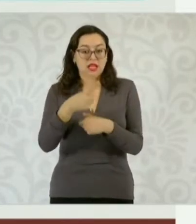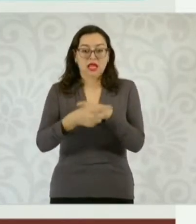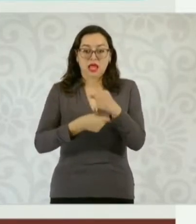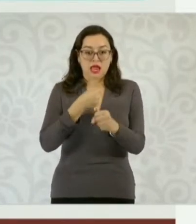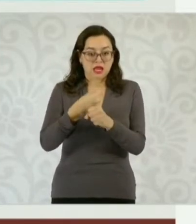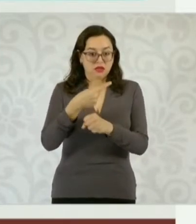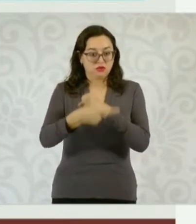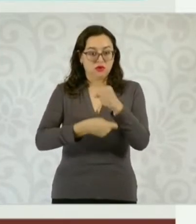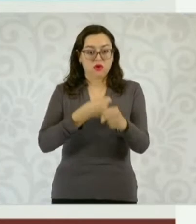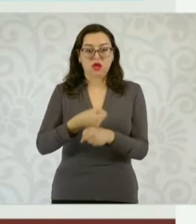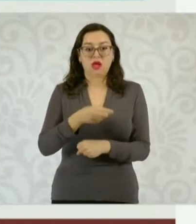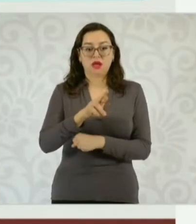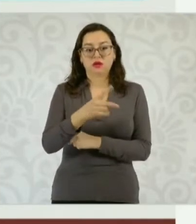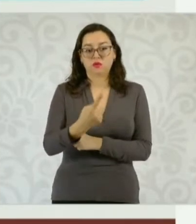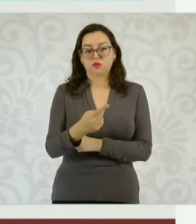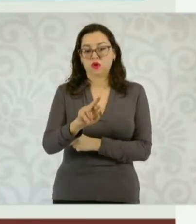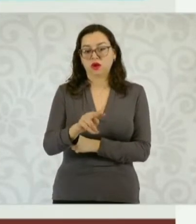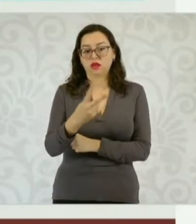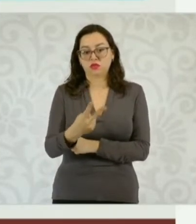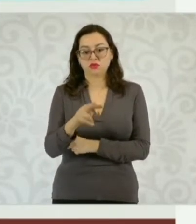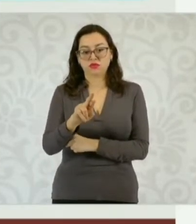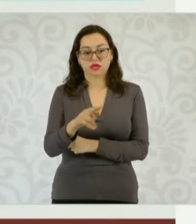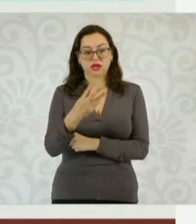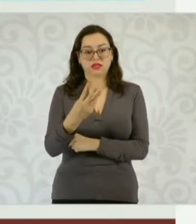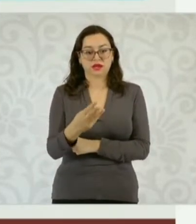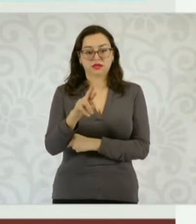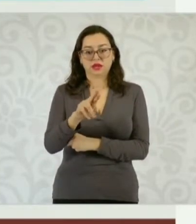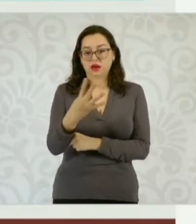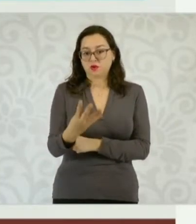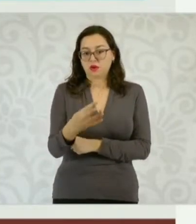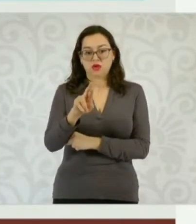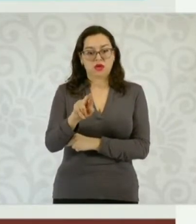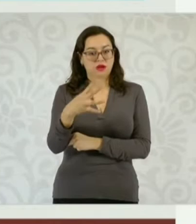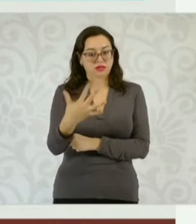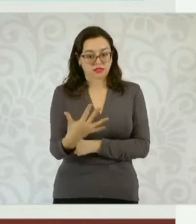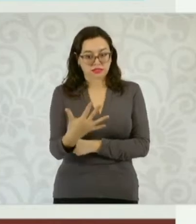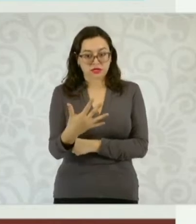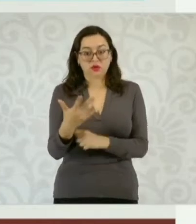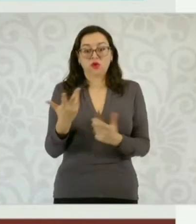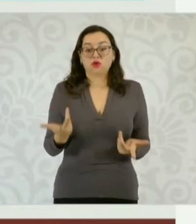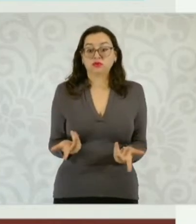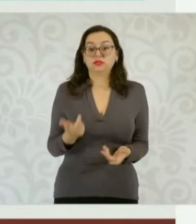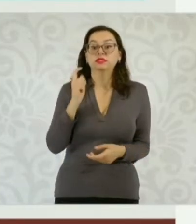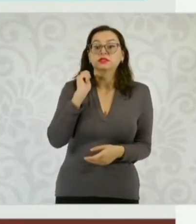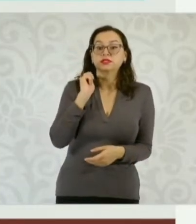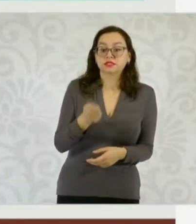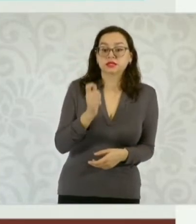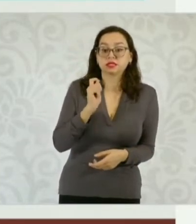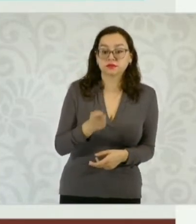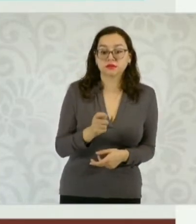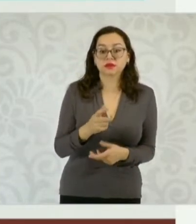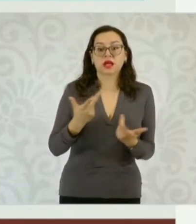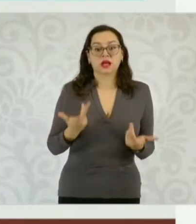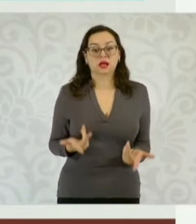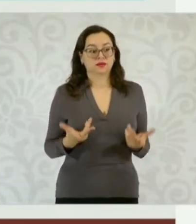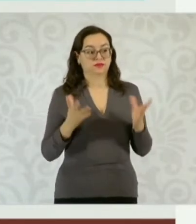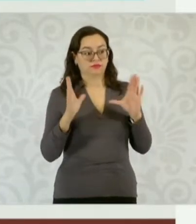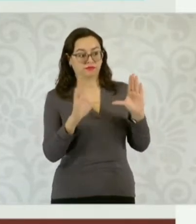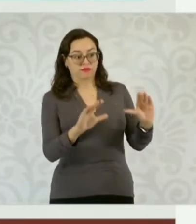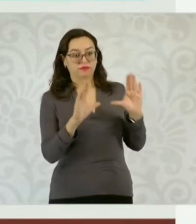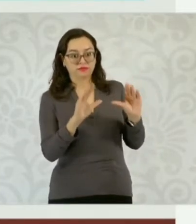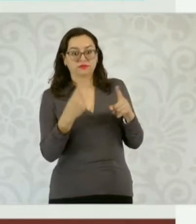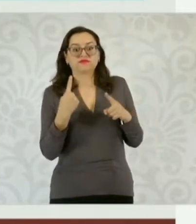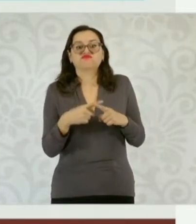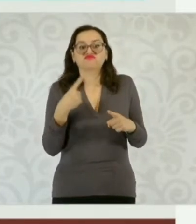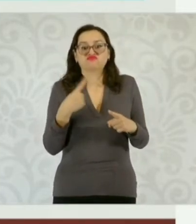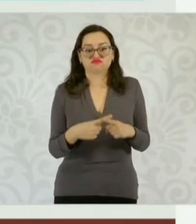los R1, R2, R3, R4, R5, también significó contratar a más médicos y médicas, profesores, titulares